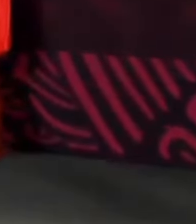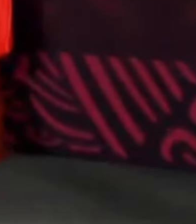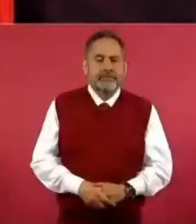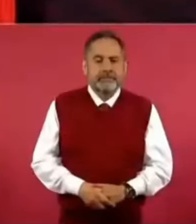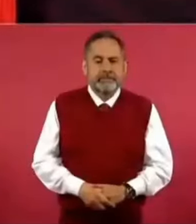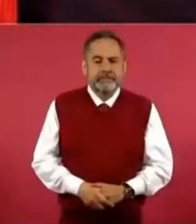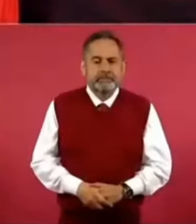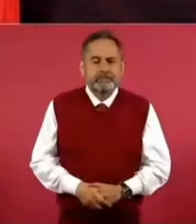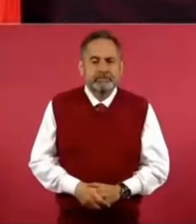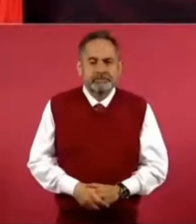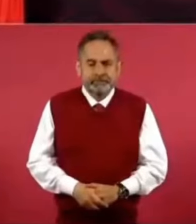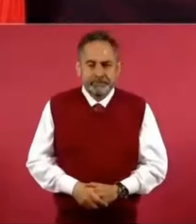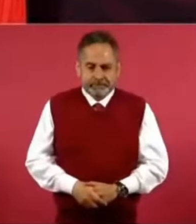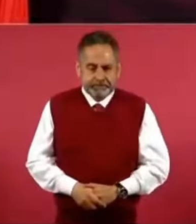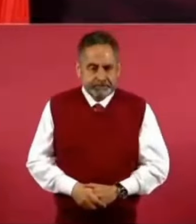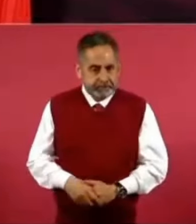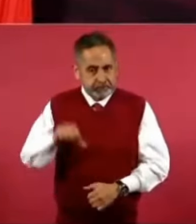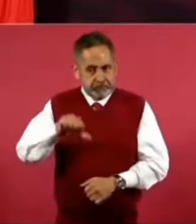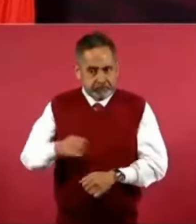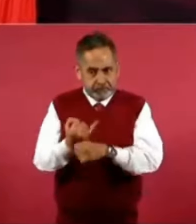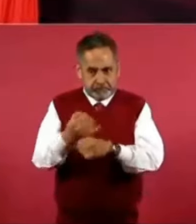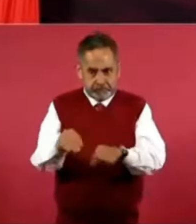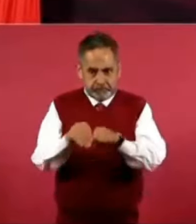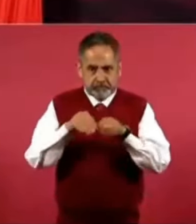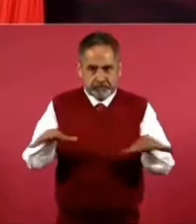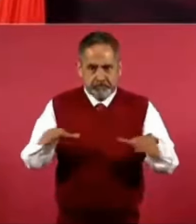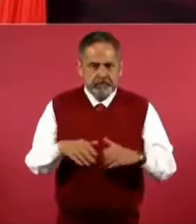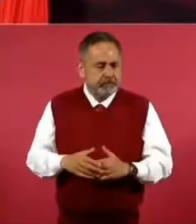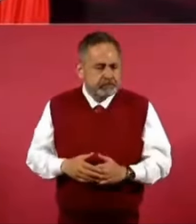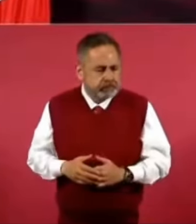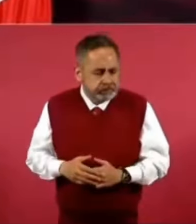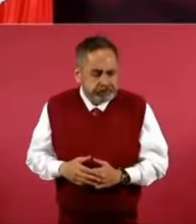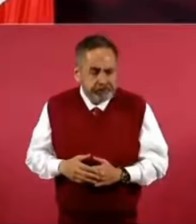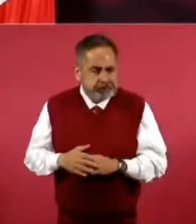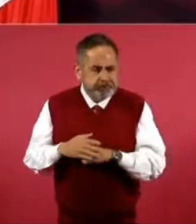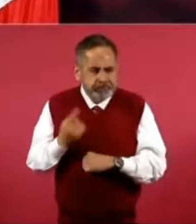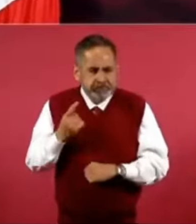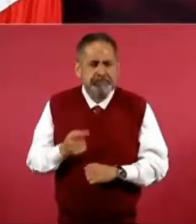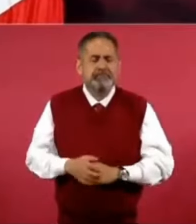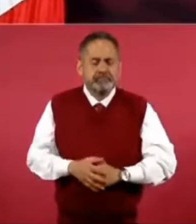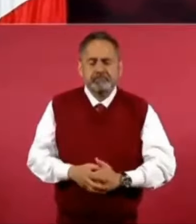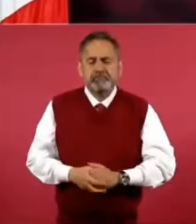Bueno, vamos a informar porque